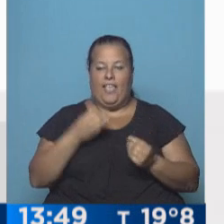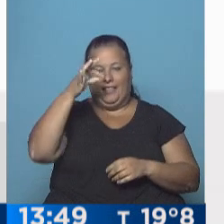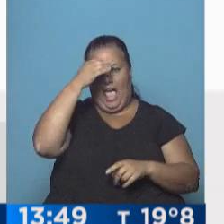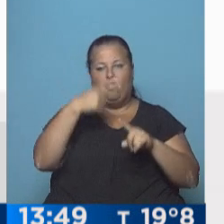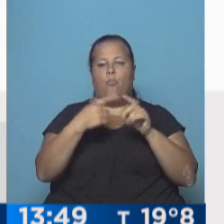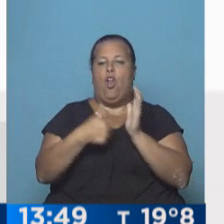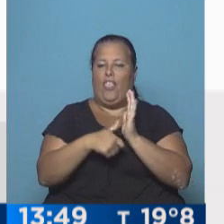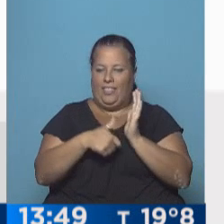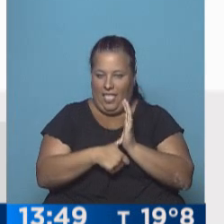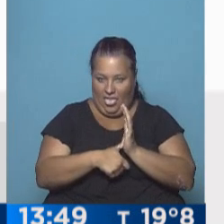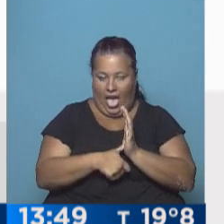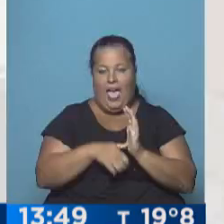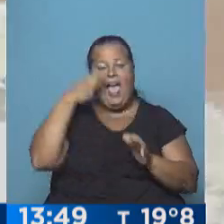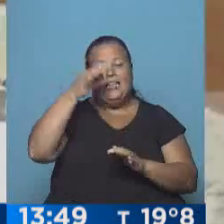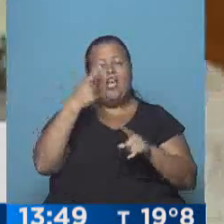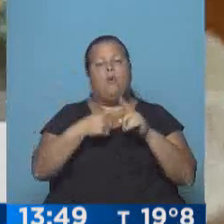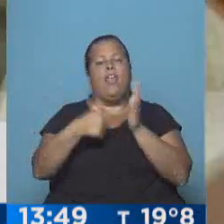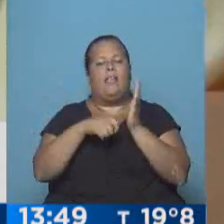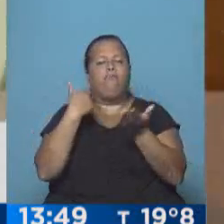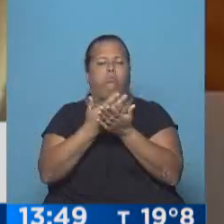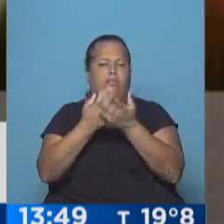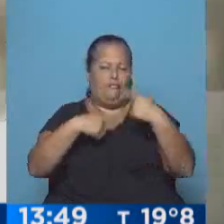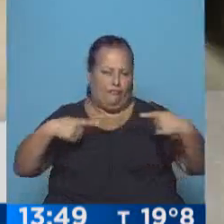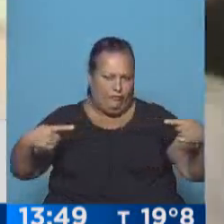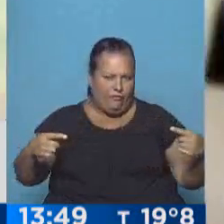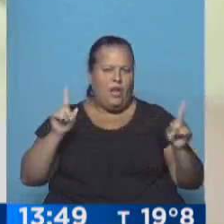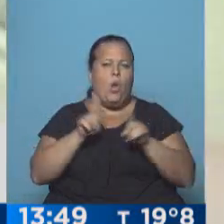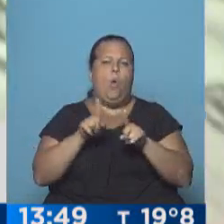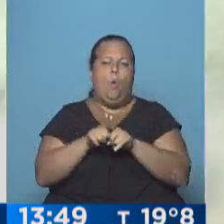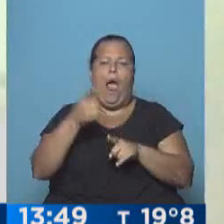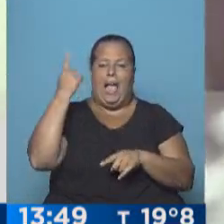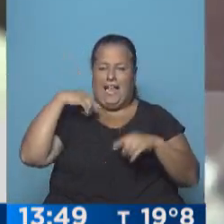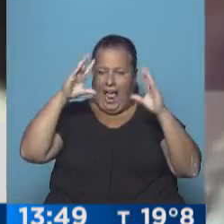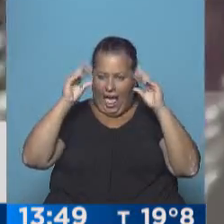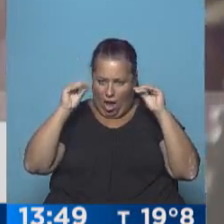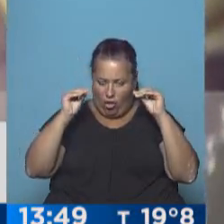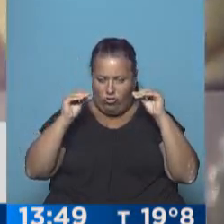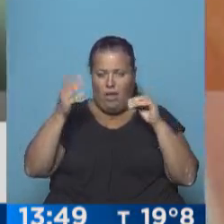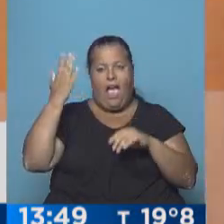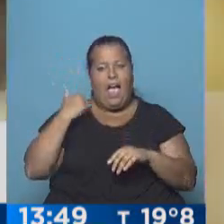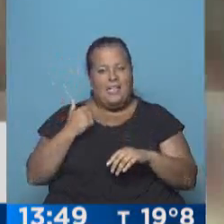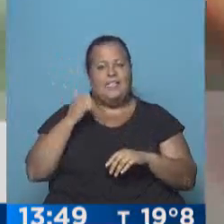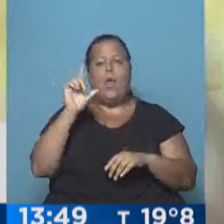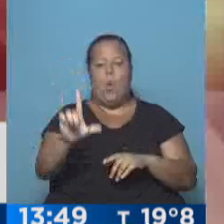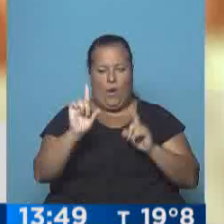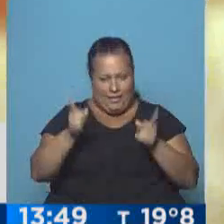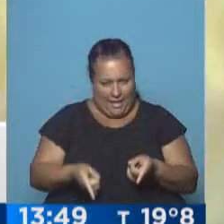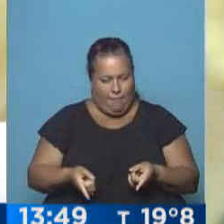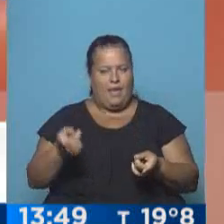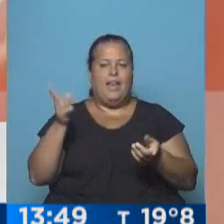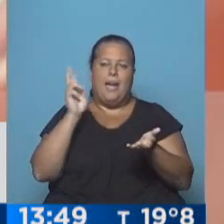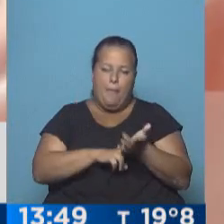Teatro por la Identidad. Teatro por la Identidad con distintas propuestas, como la que ocurrió anoche, ayer y el lunes también, y